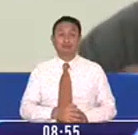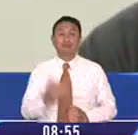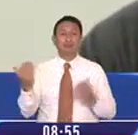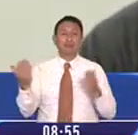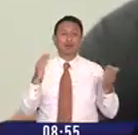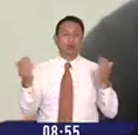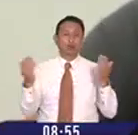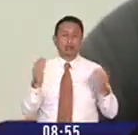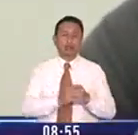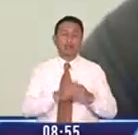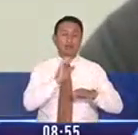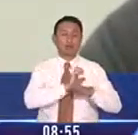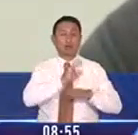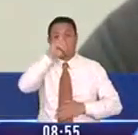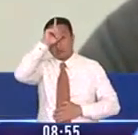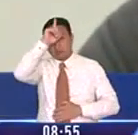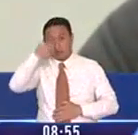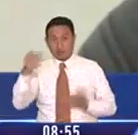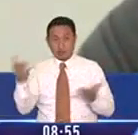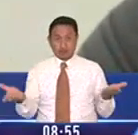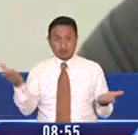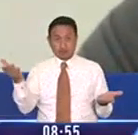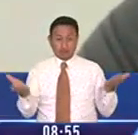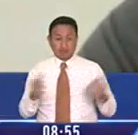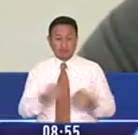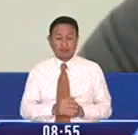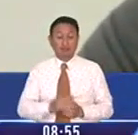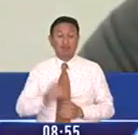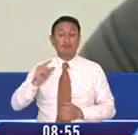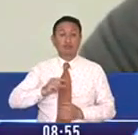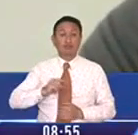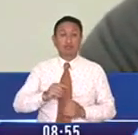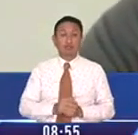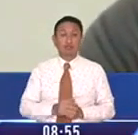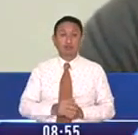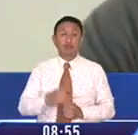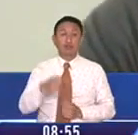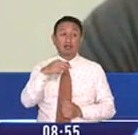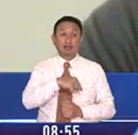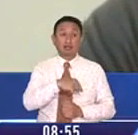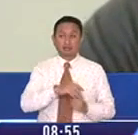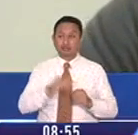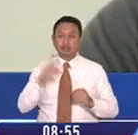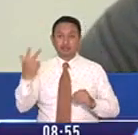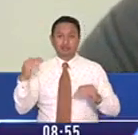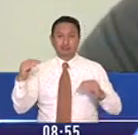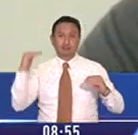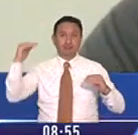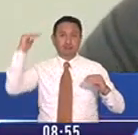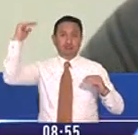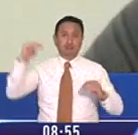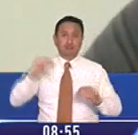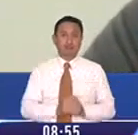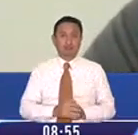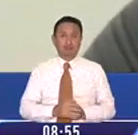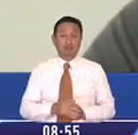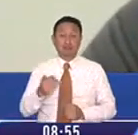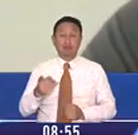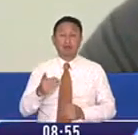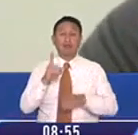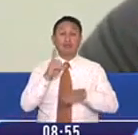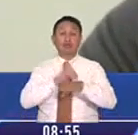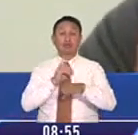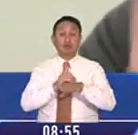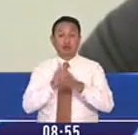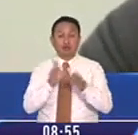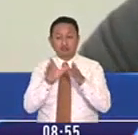comparativa entre el Ecuador y Alemania, por ejemplo, el saldo puede llegar a ser hasta 3 veces más alto en siendo médico general. No estamos hablando